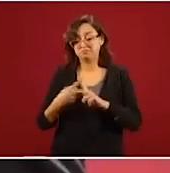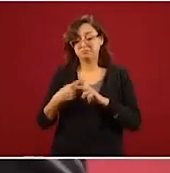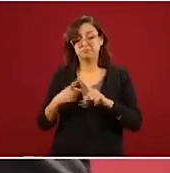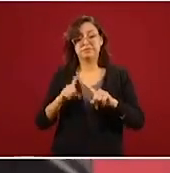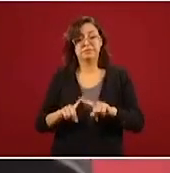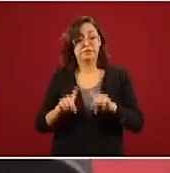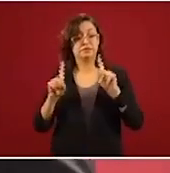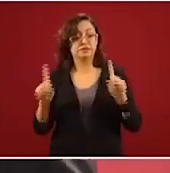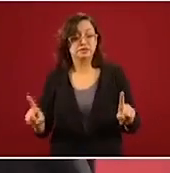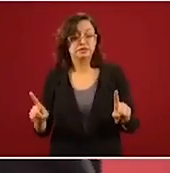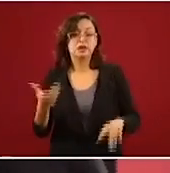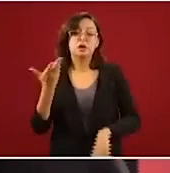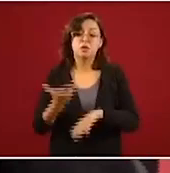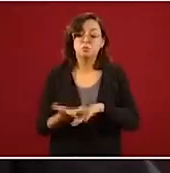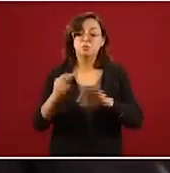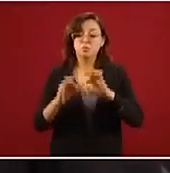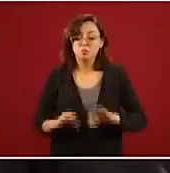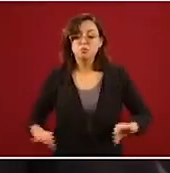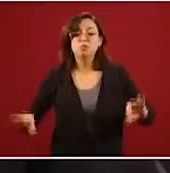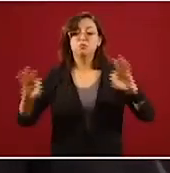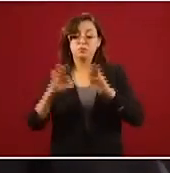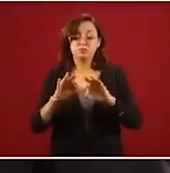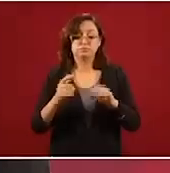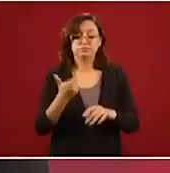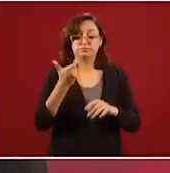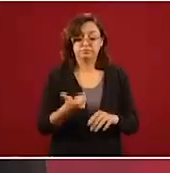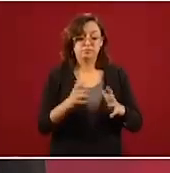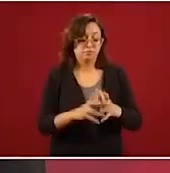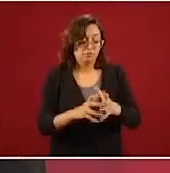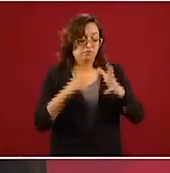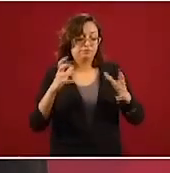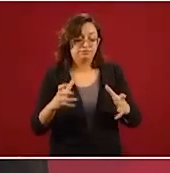que haya una mejor distribución del ingreso